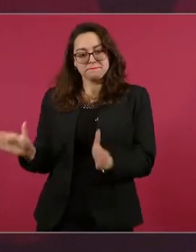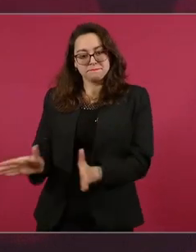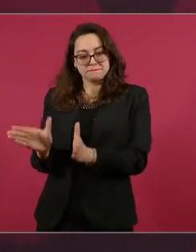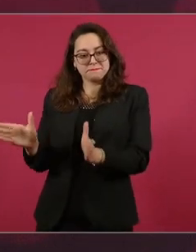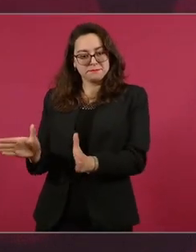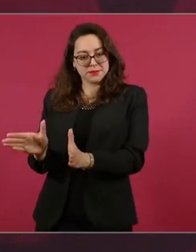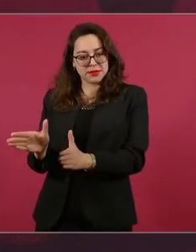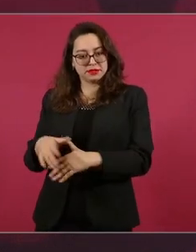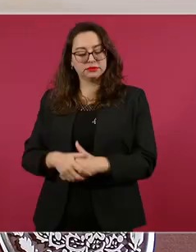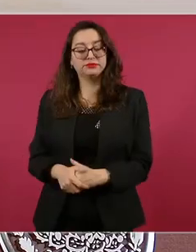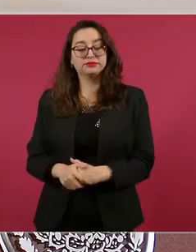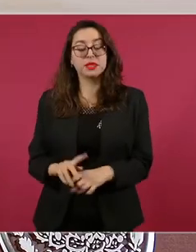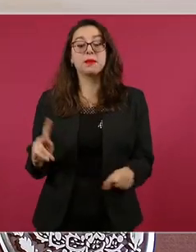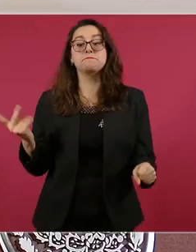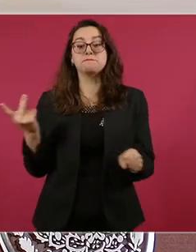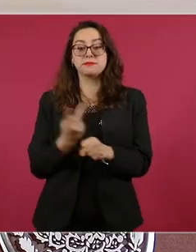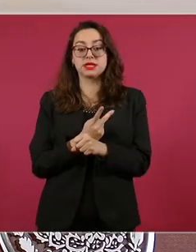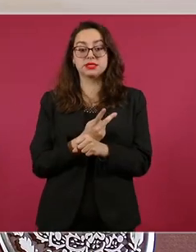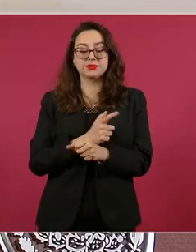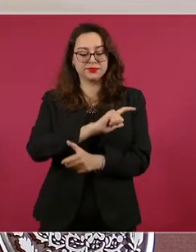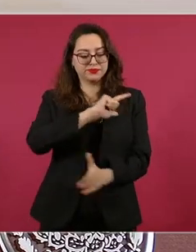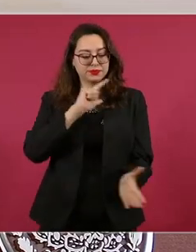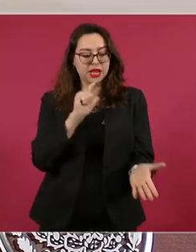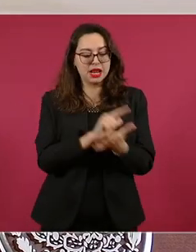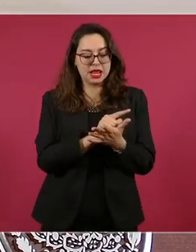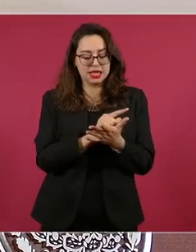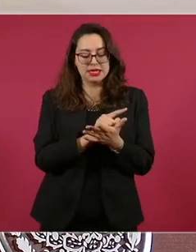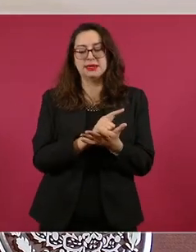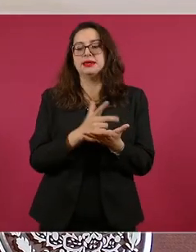los derechos de Pemex los hemos